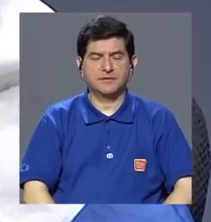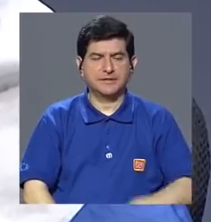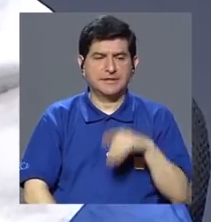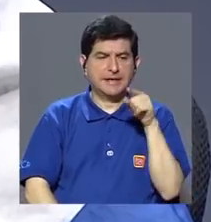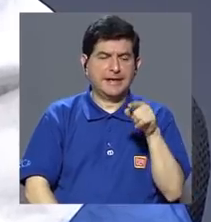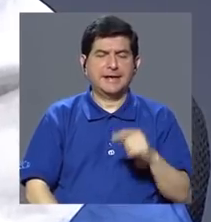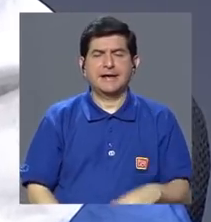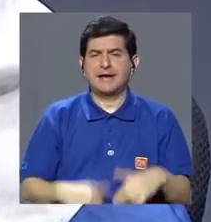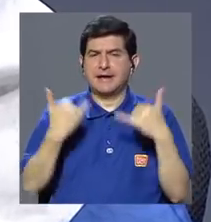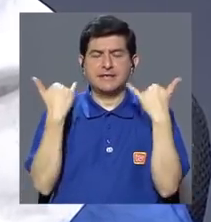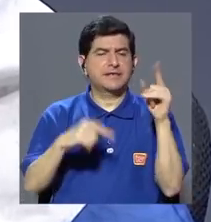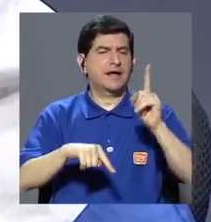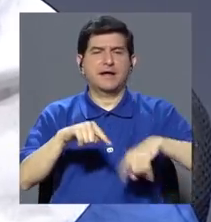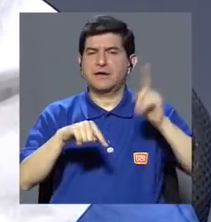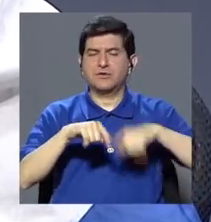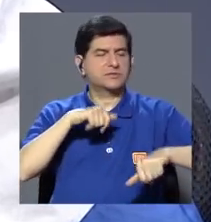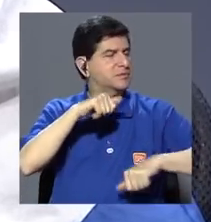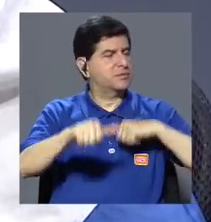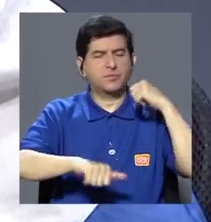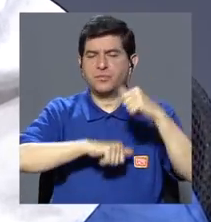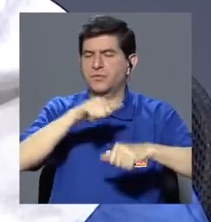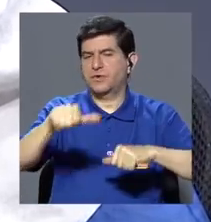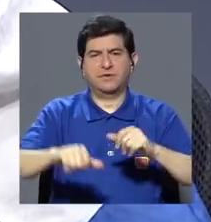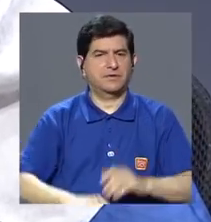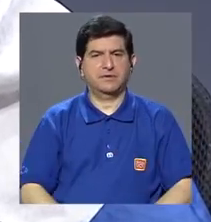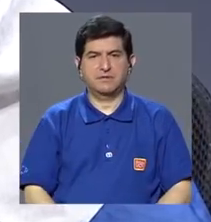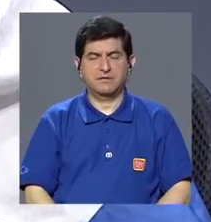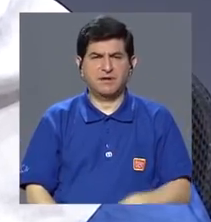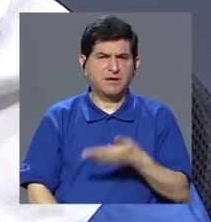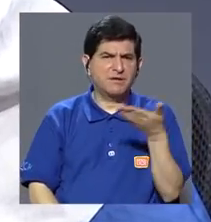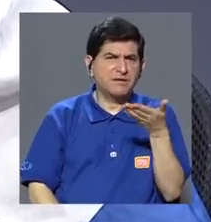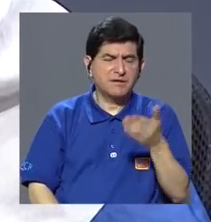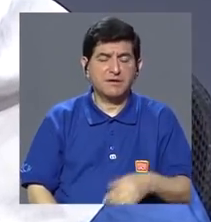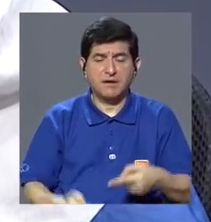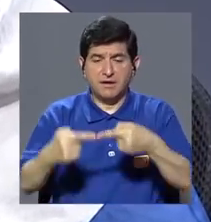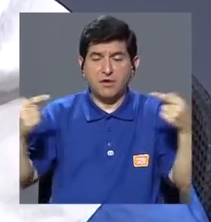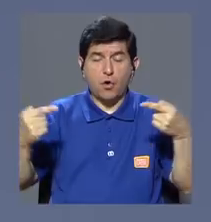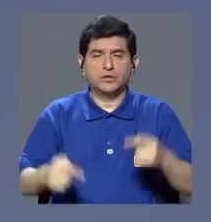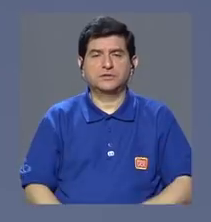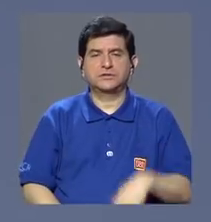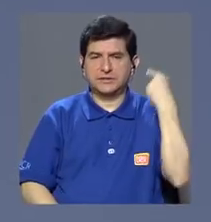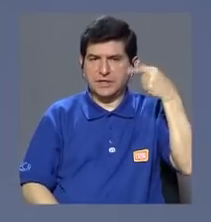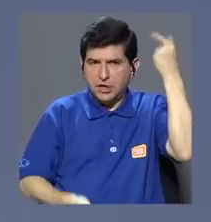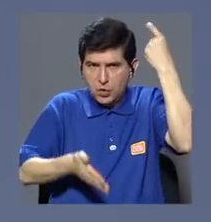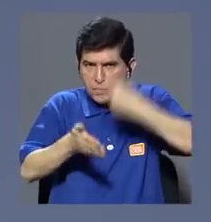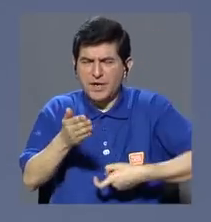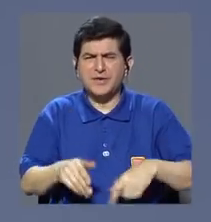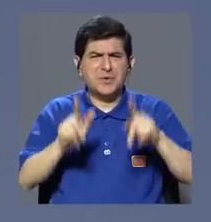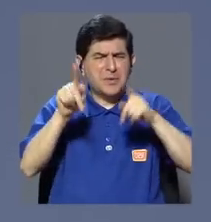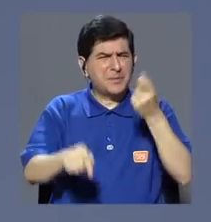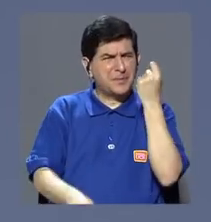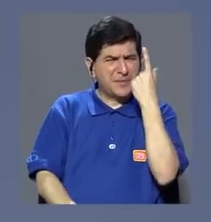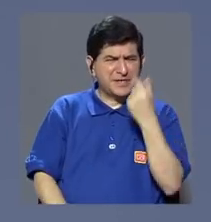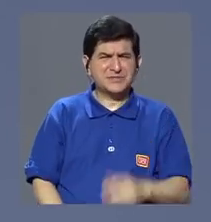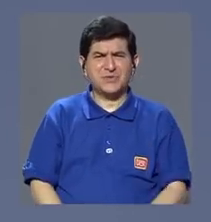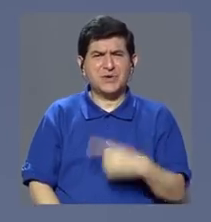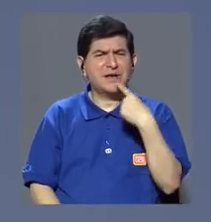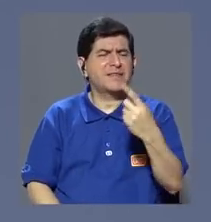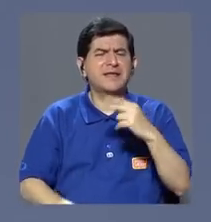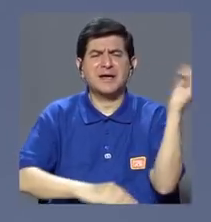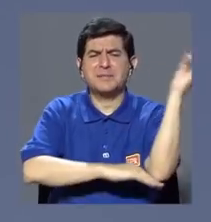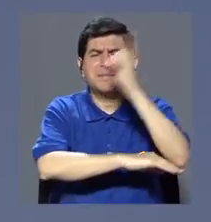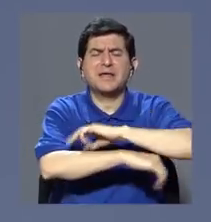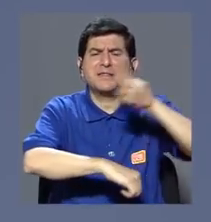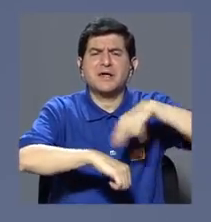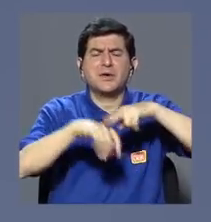época donde ya no van a poder luchar contra contra esta dictadura tal vez para que gente entienda cuénteme un día común y corriente